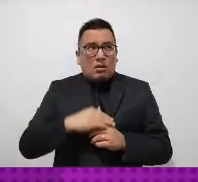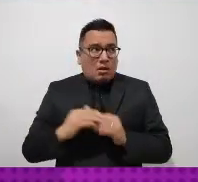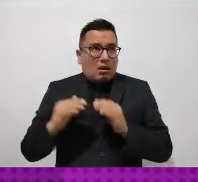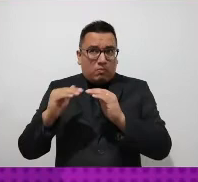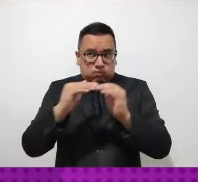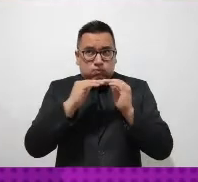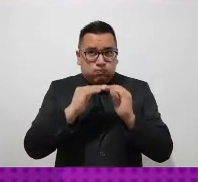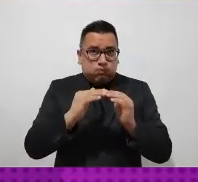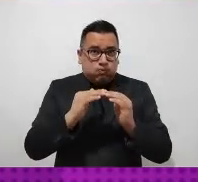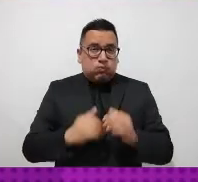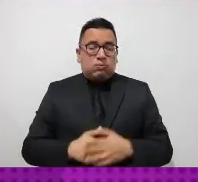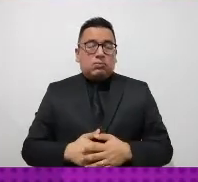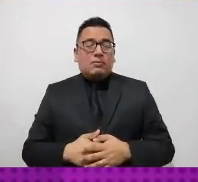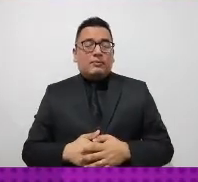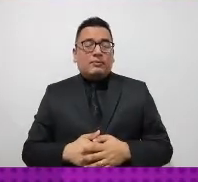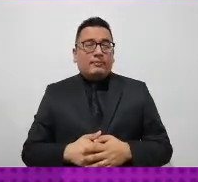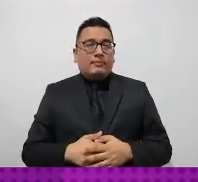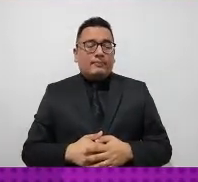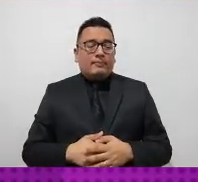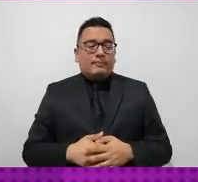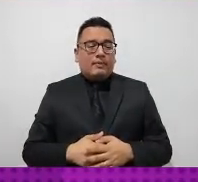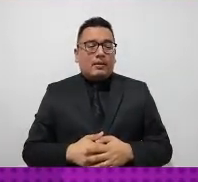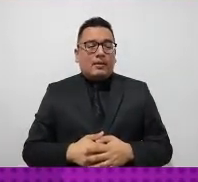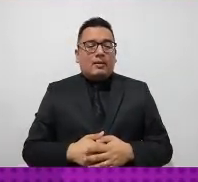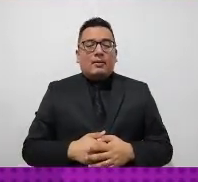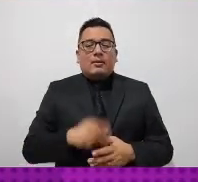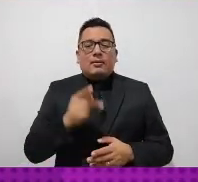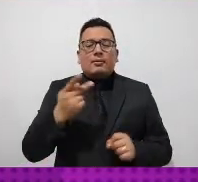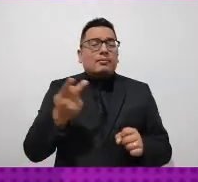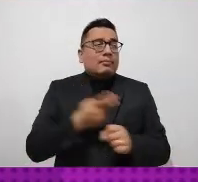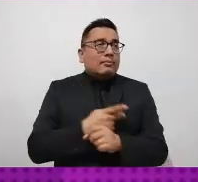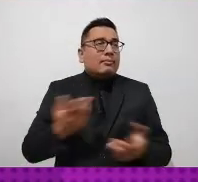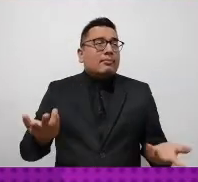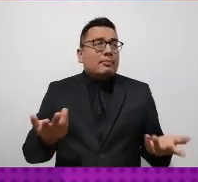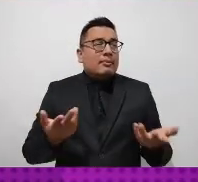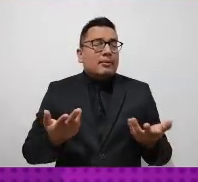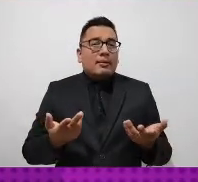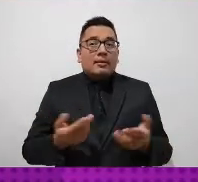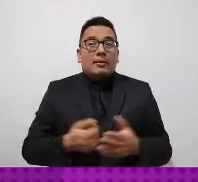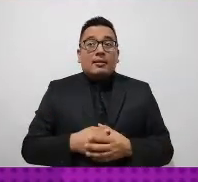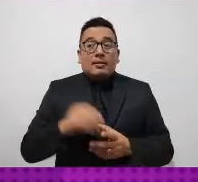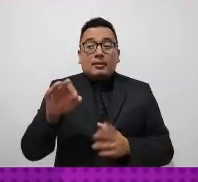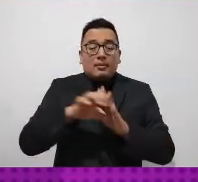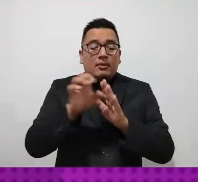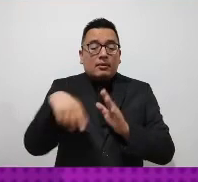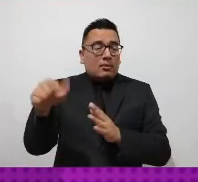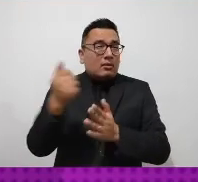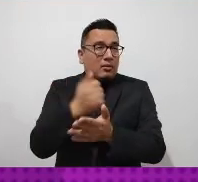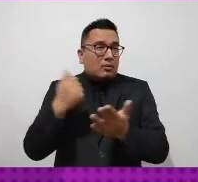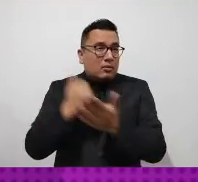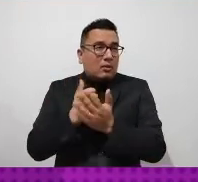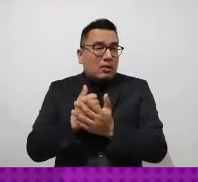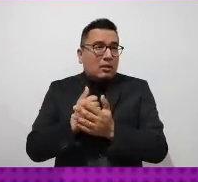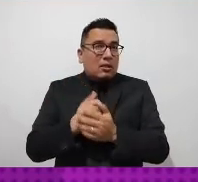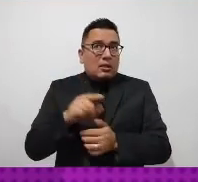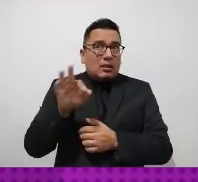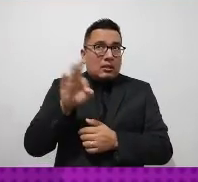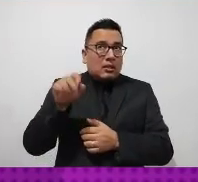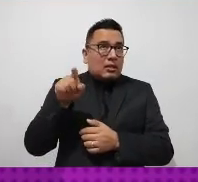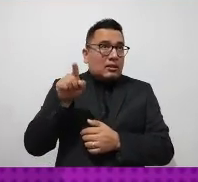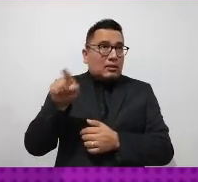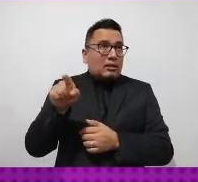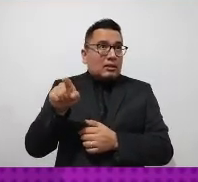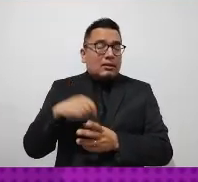existe la paridad a nivel municipal. Entonces, ¿qué pasaba? Aunque el ayuntamiento ganador no